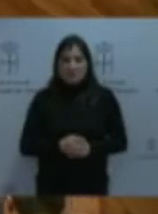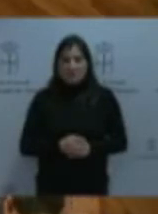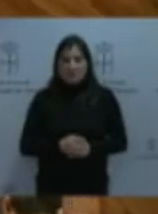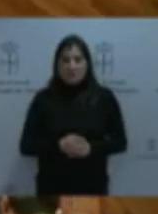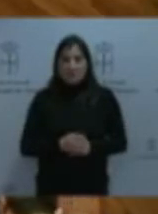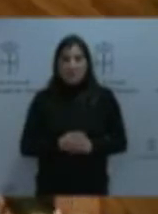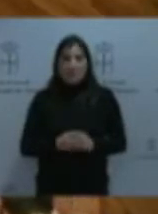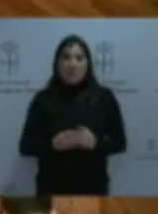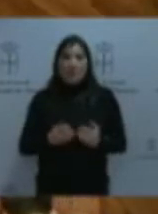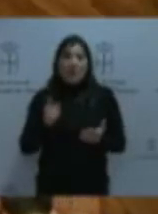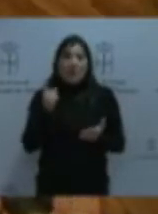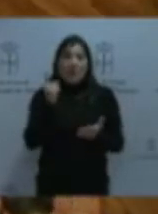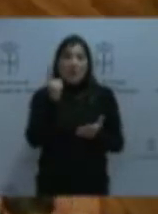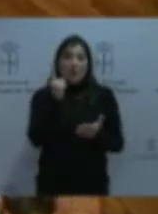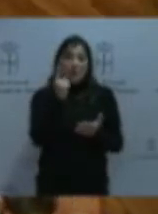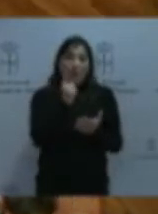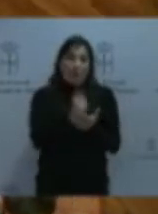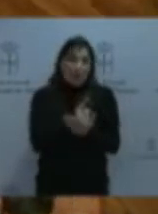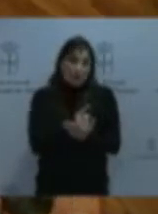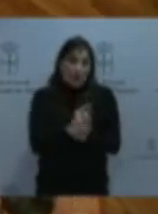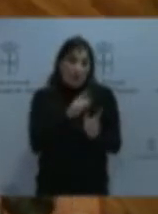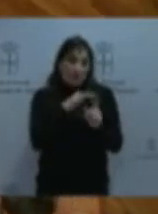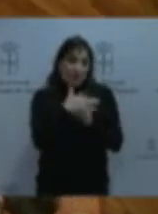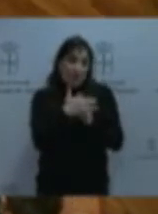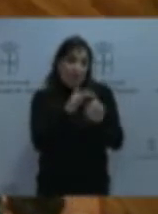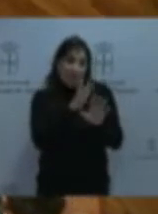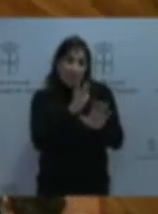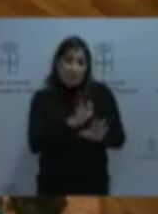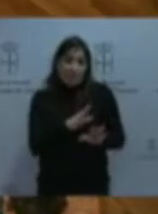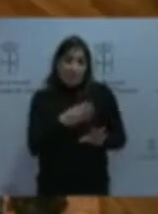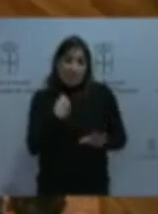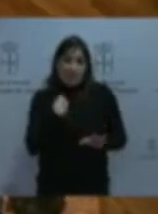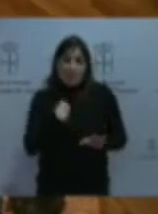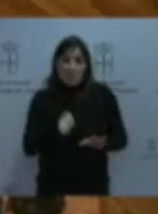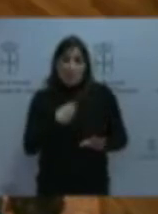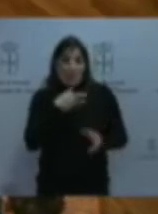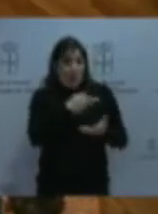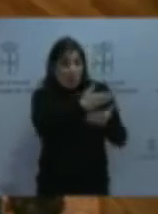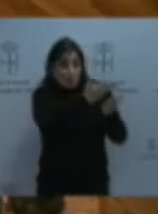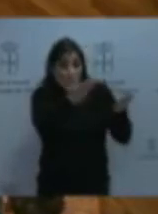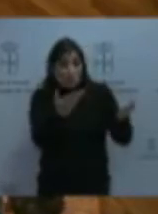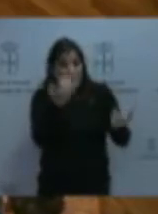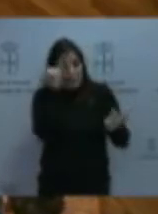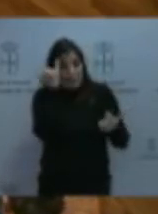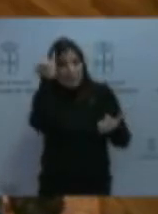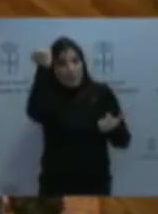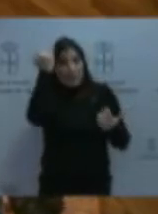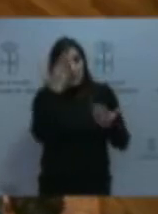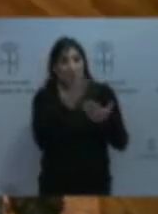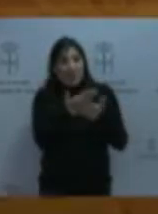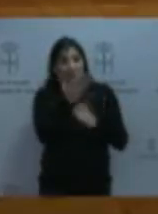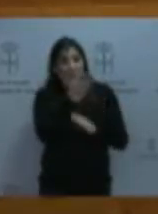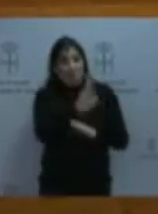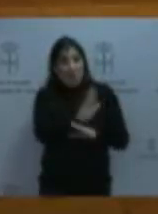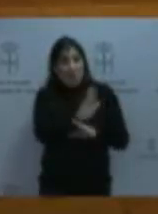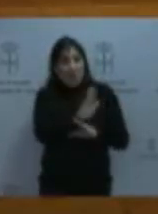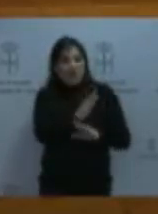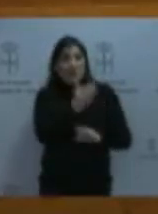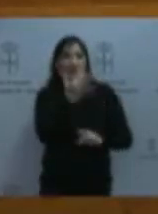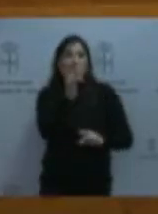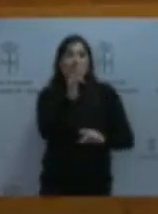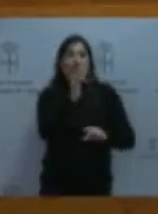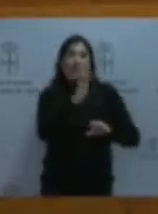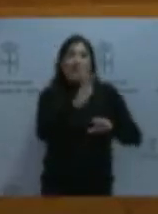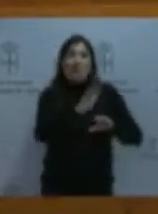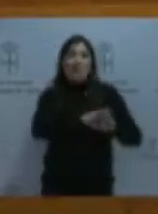digo porque siempre proponen iniciativas que benefician a una pequeña porción de la población, que dicho así,